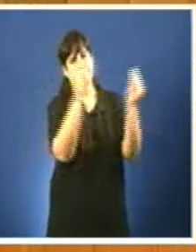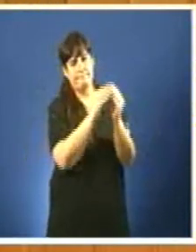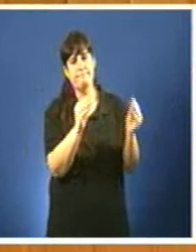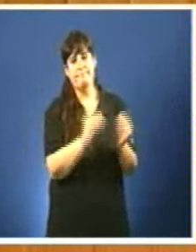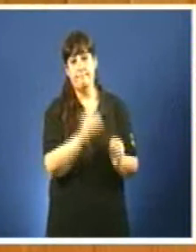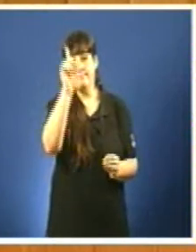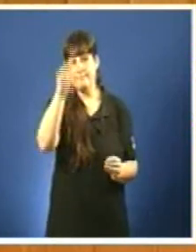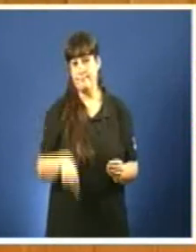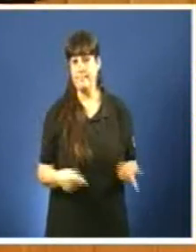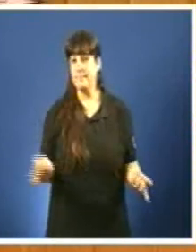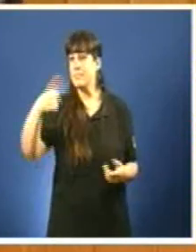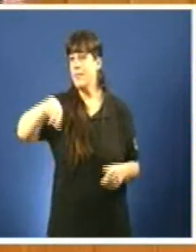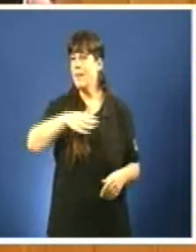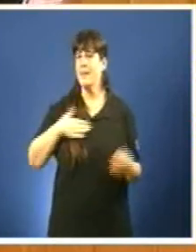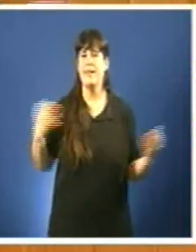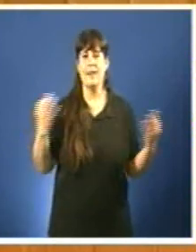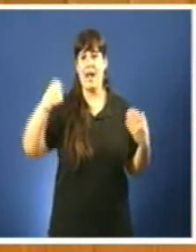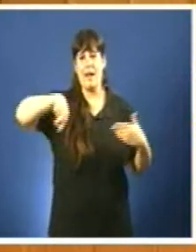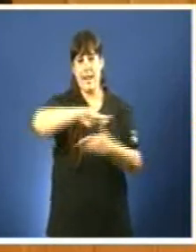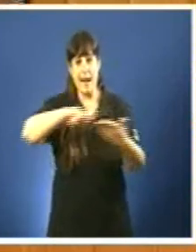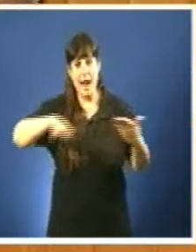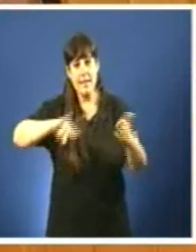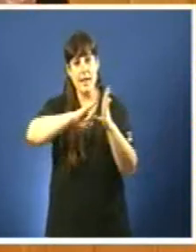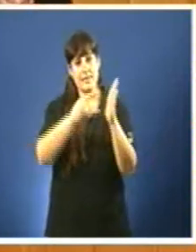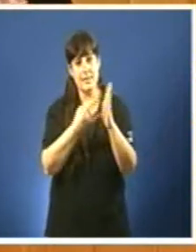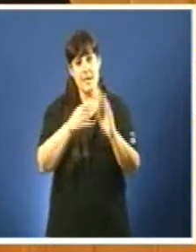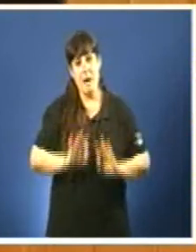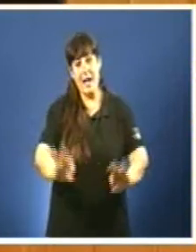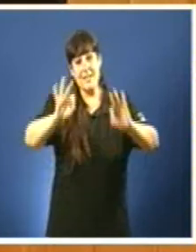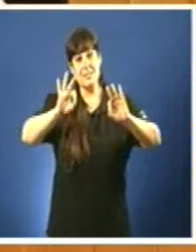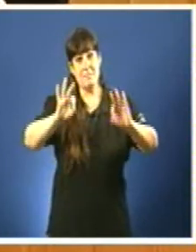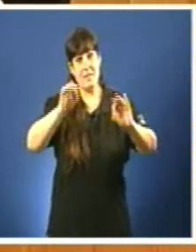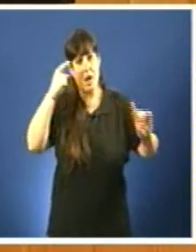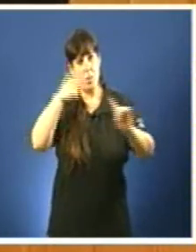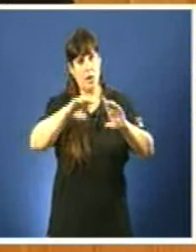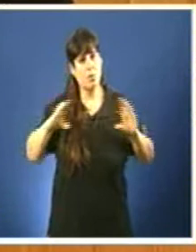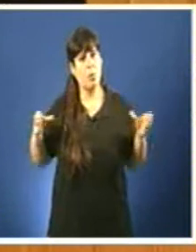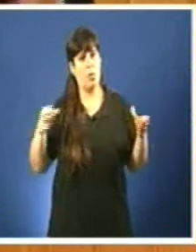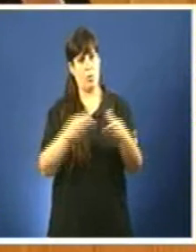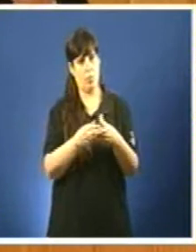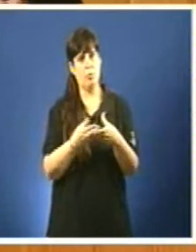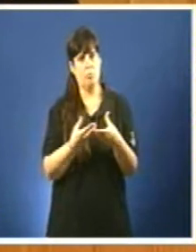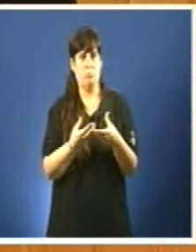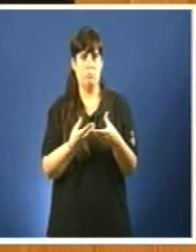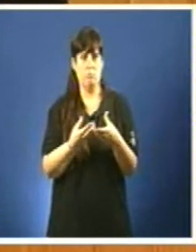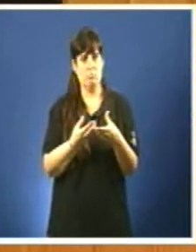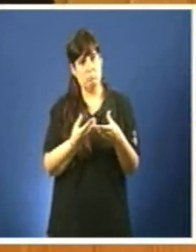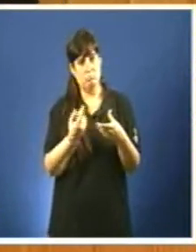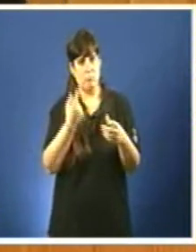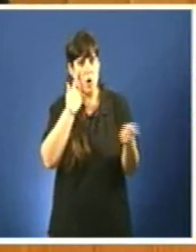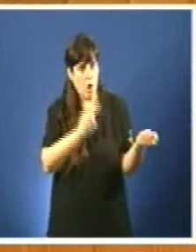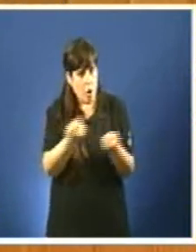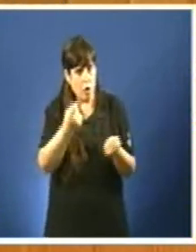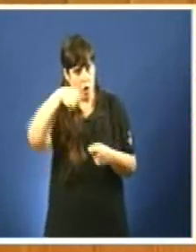establecer un sistema específico para Galicia de financiación dos partidos políticos. Como comprenderá, como nacionalistas, estamos dispostos a debatilo e